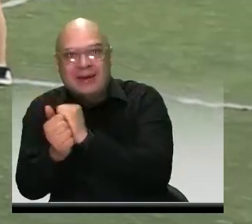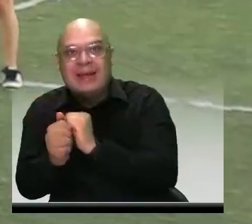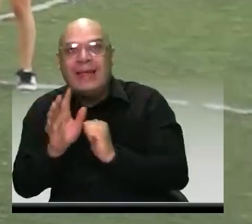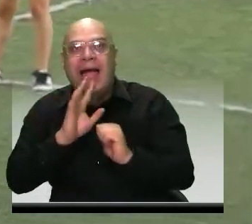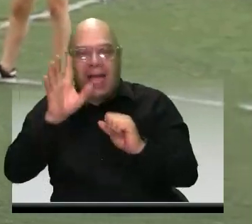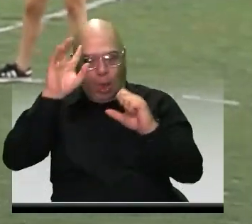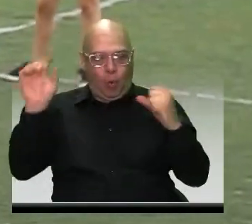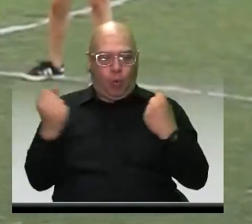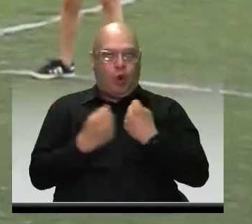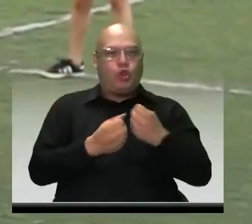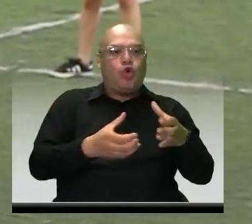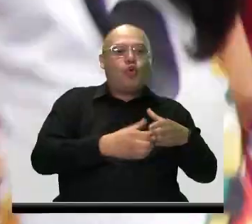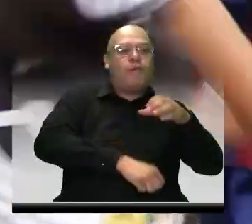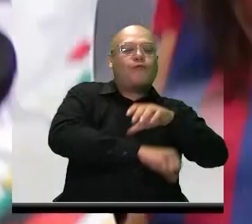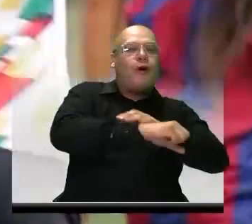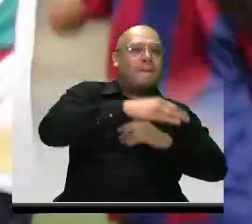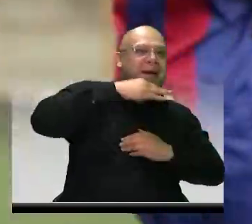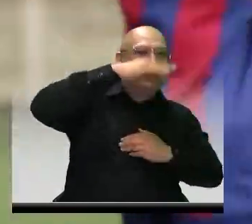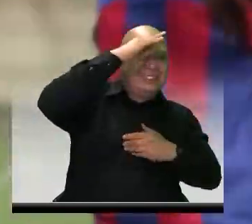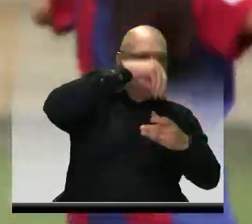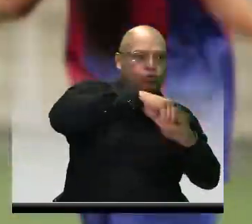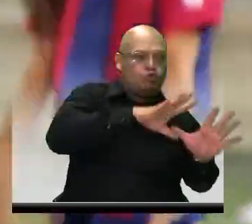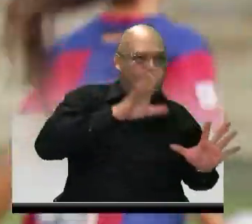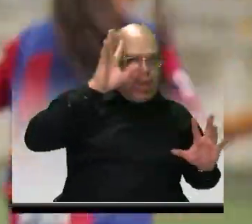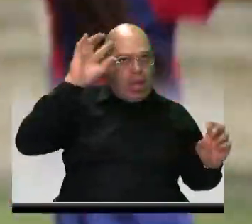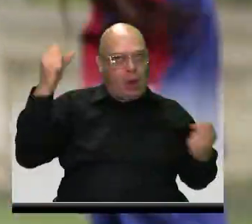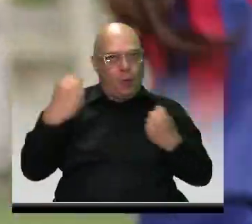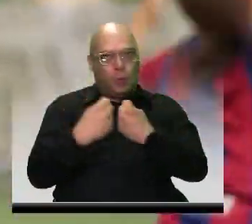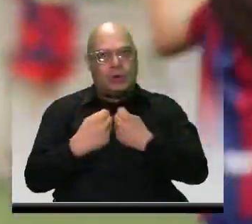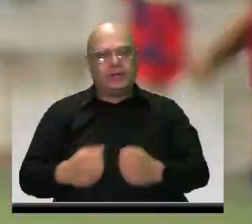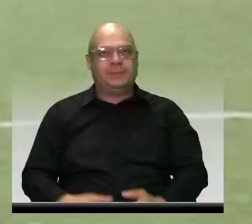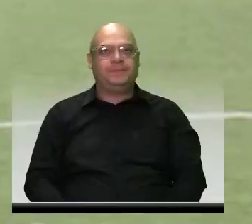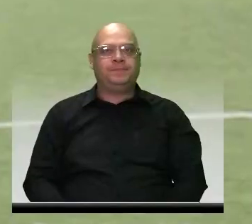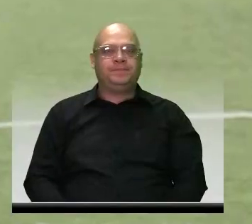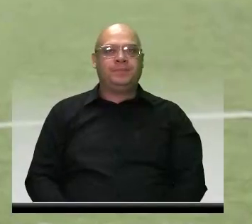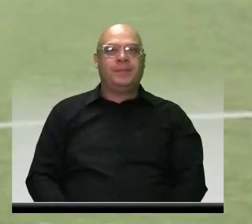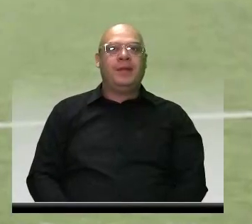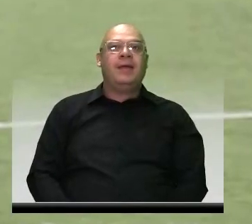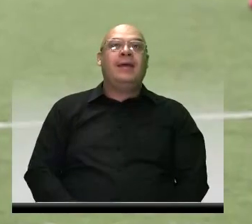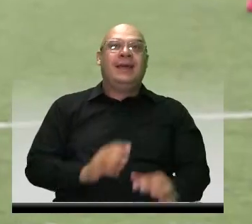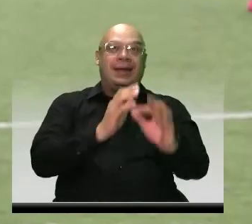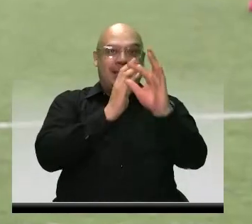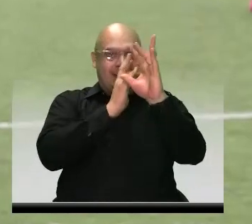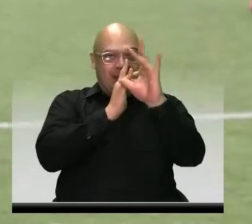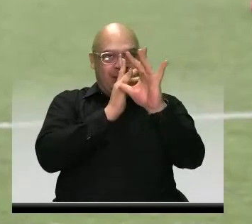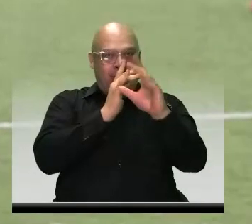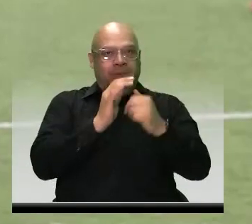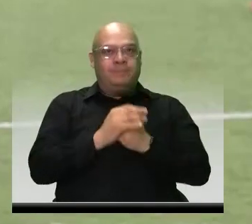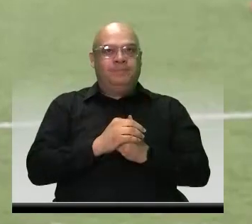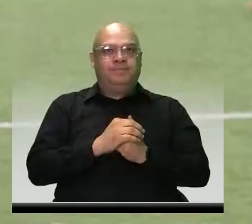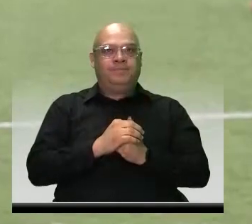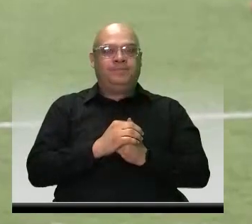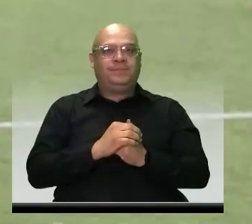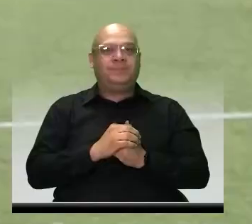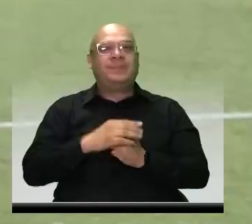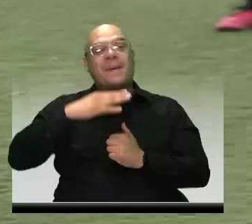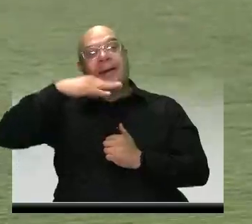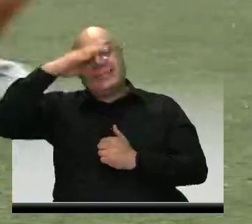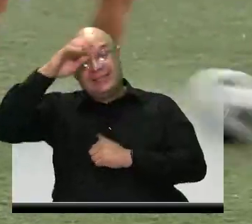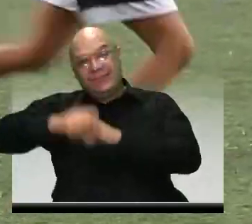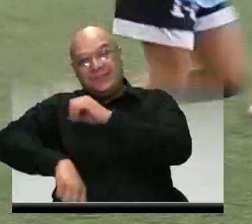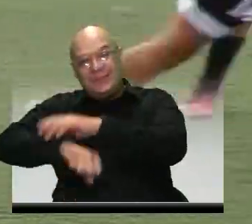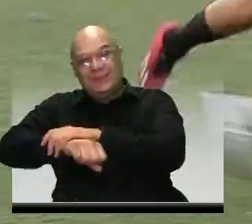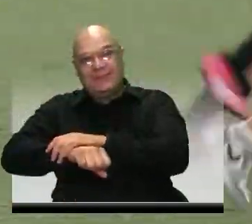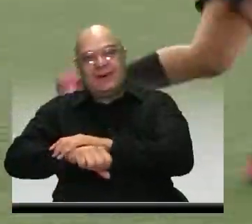Medellín. La administración de la ciudad de Itagüí y el Deportivo Independiente Medellín fueron